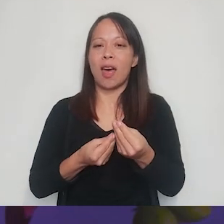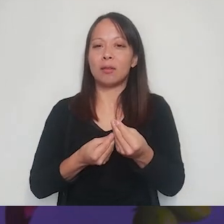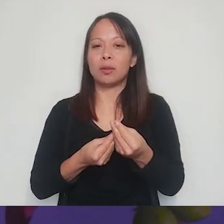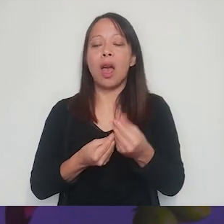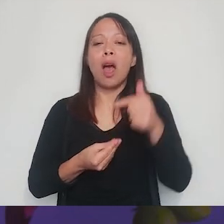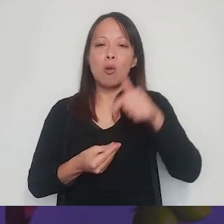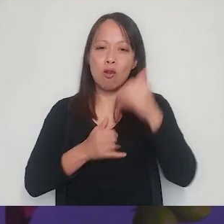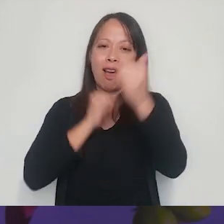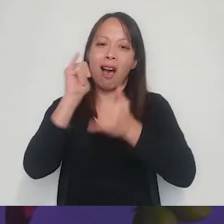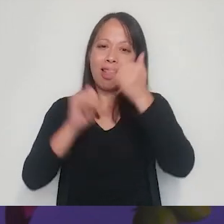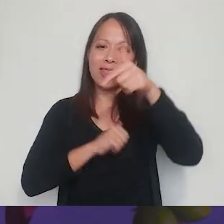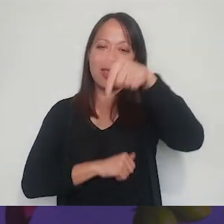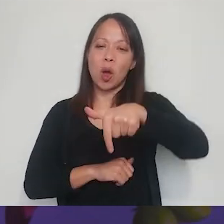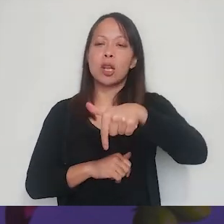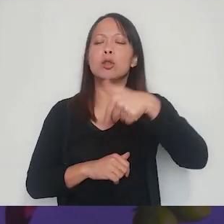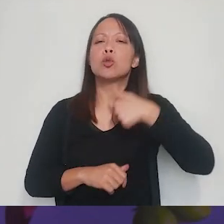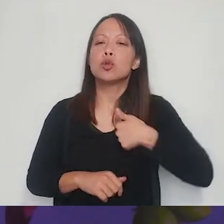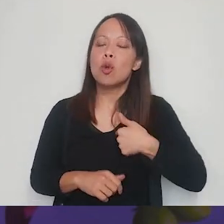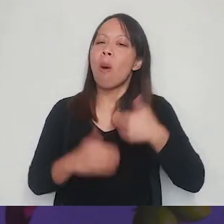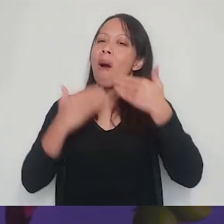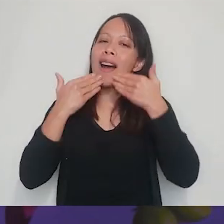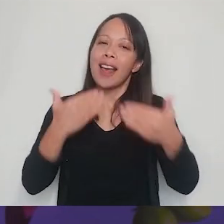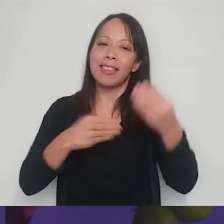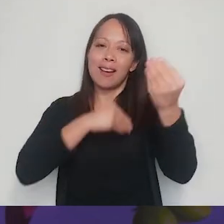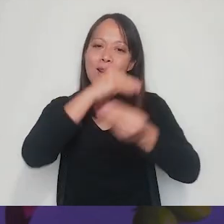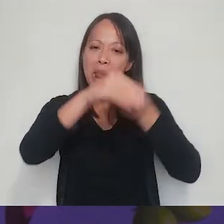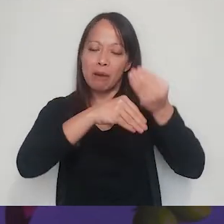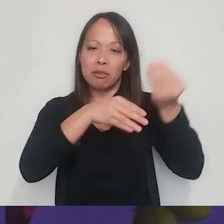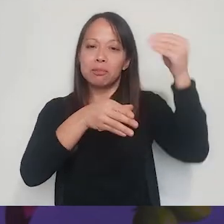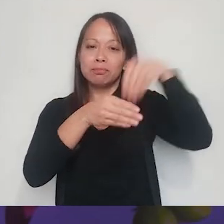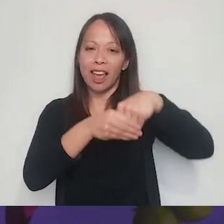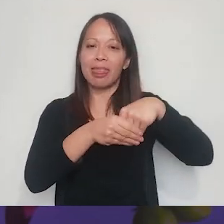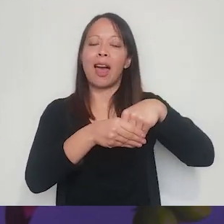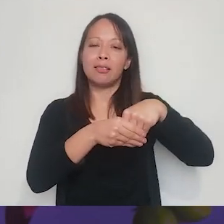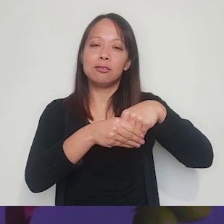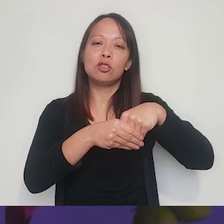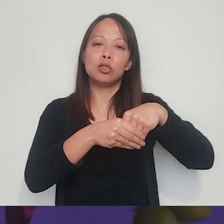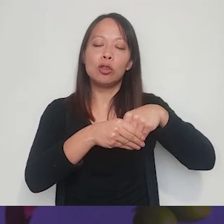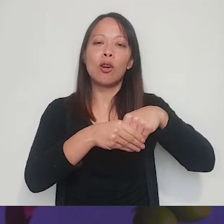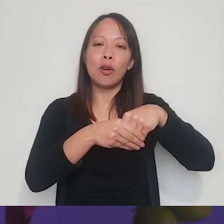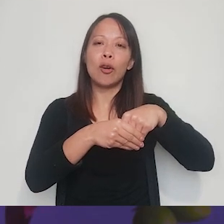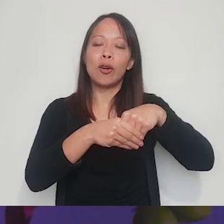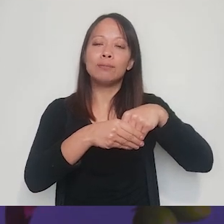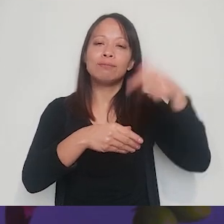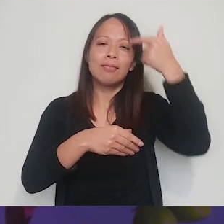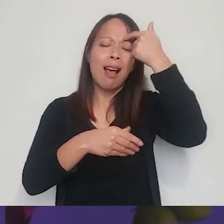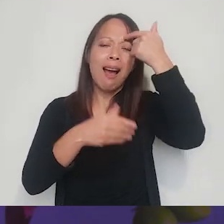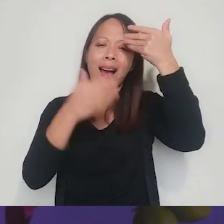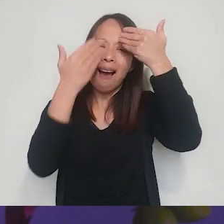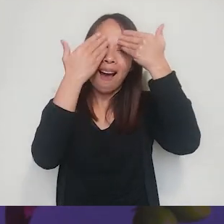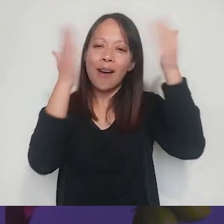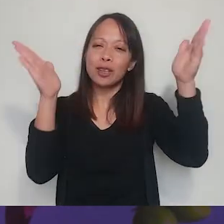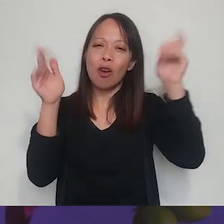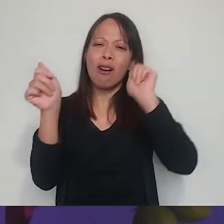un fruto como el que le estamos contando ahora. Así que yo le agradezco infinitamente a los familiares, porque como ya dije, nos